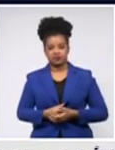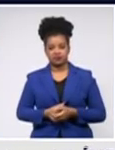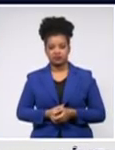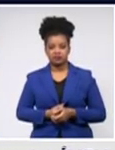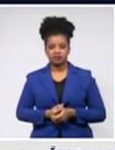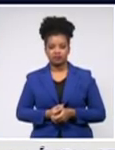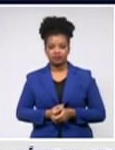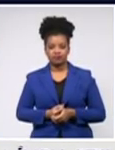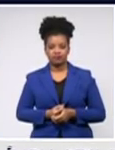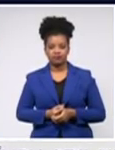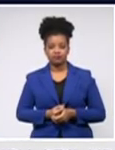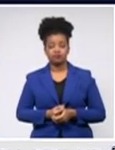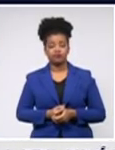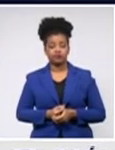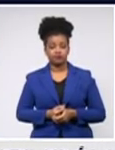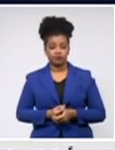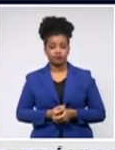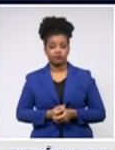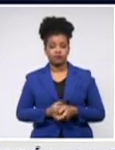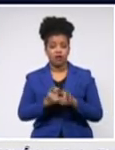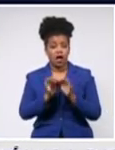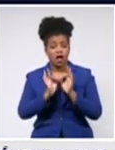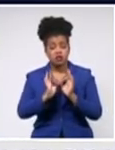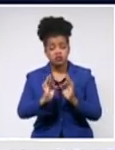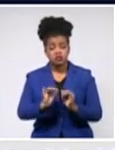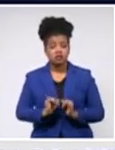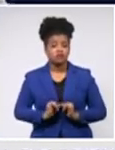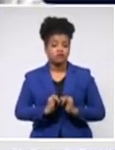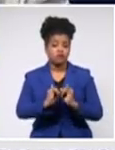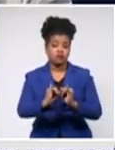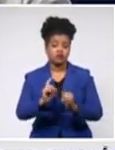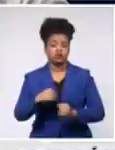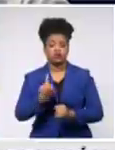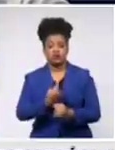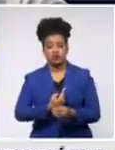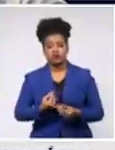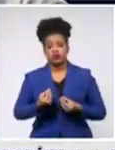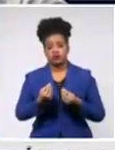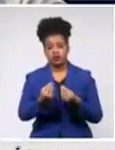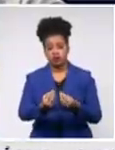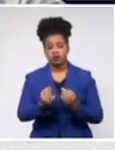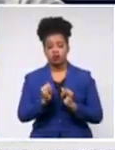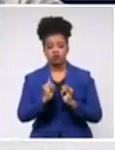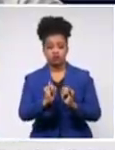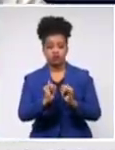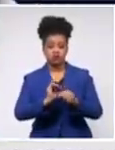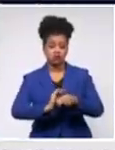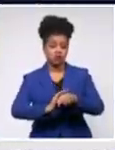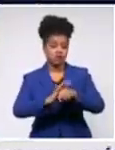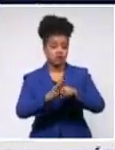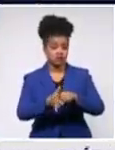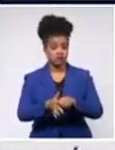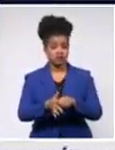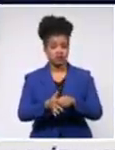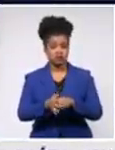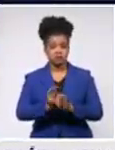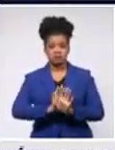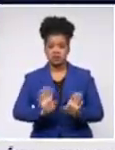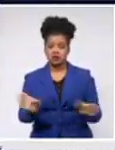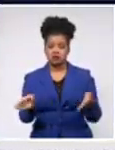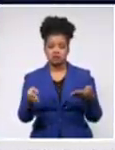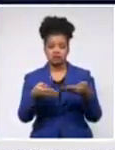Bueno, con estos elementos que se han dado, el comportamiento de la enfermedad, concluye el día de